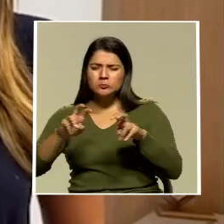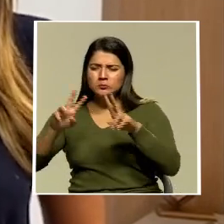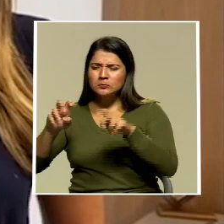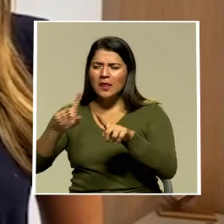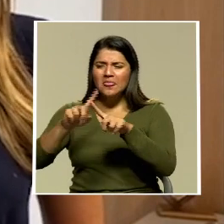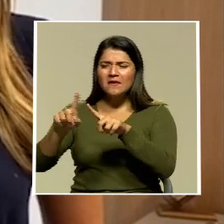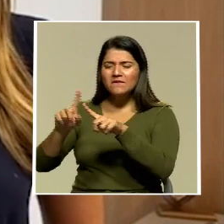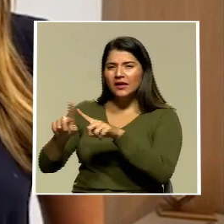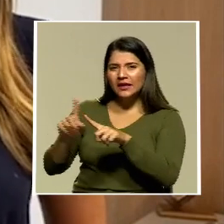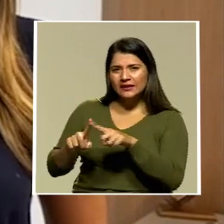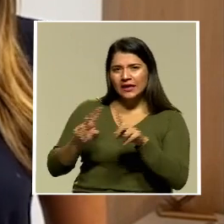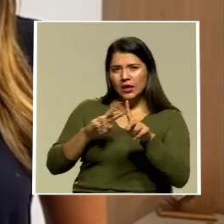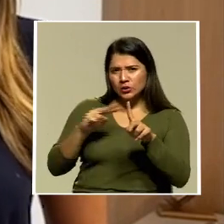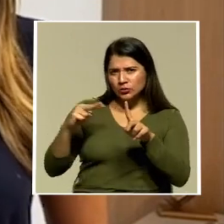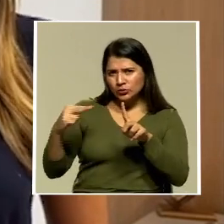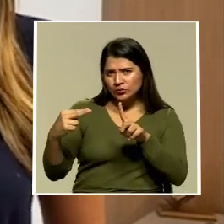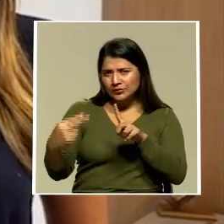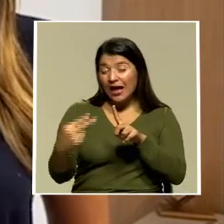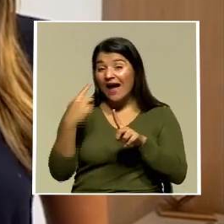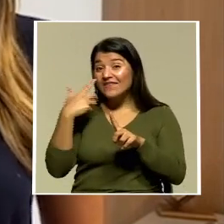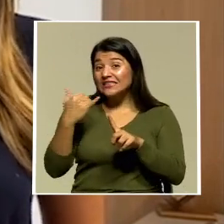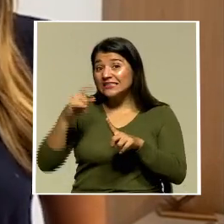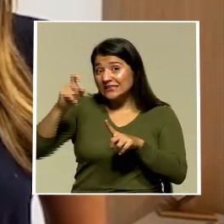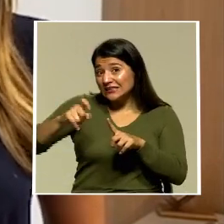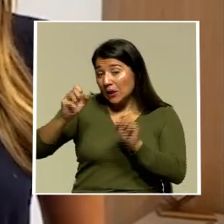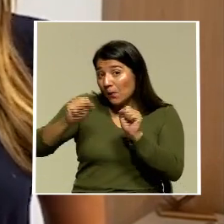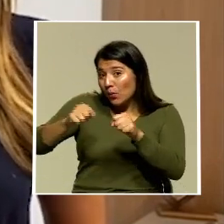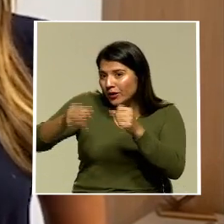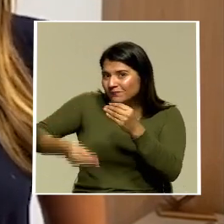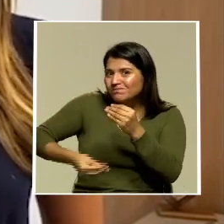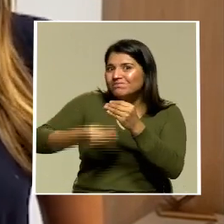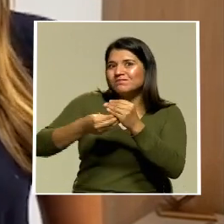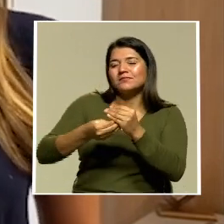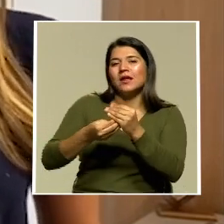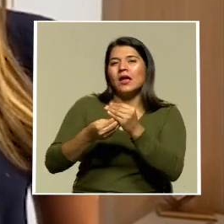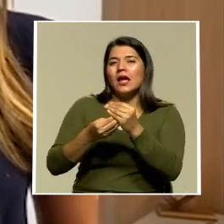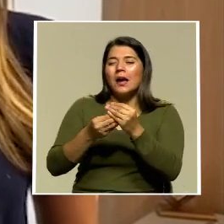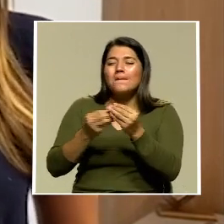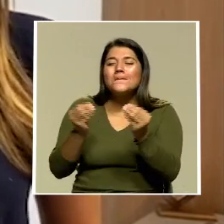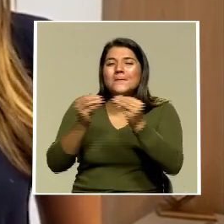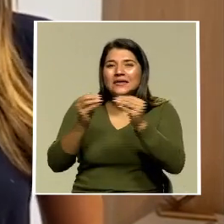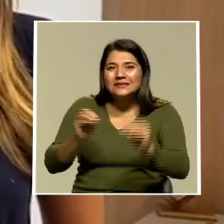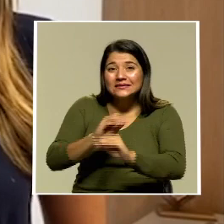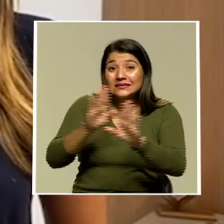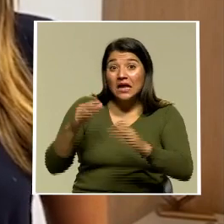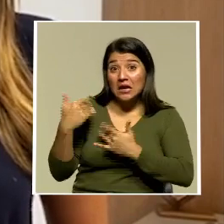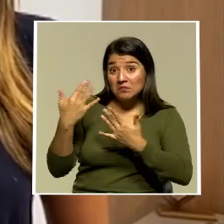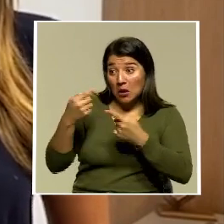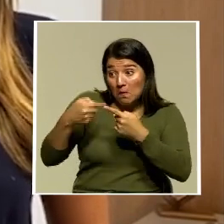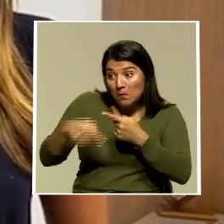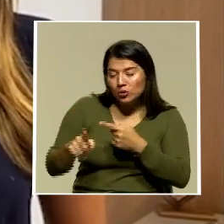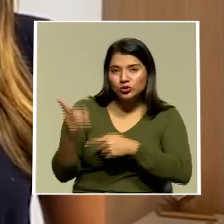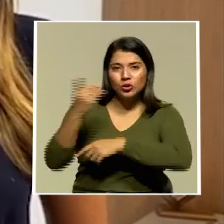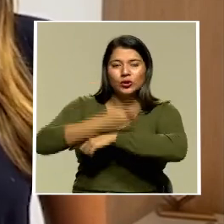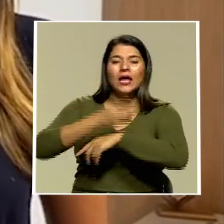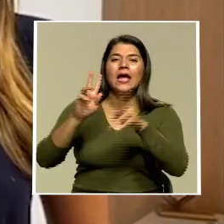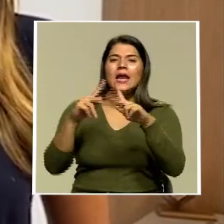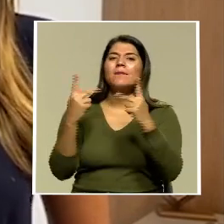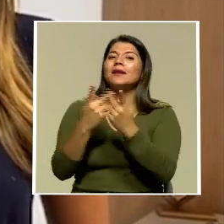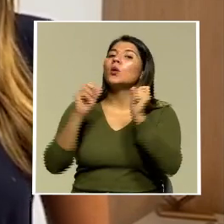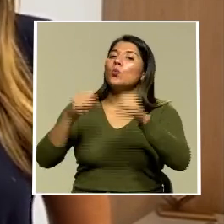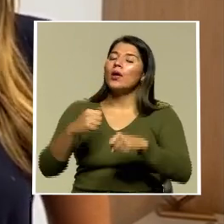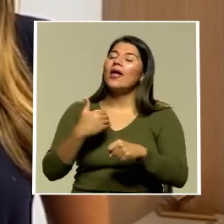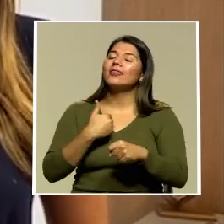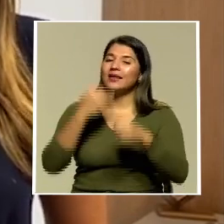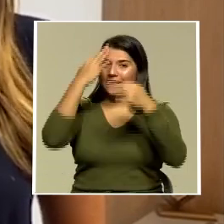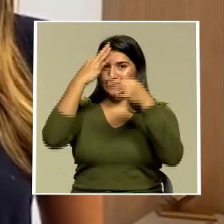para ver si es necesaria la incorporación de cláusulas interpretativas y esperamos que en los próximos días la fracción pueda tomar